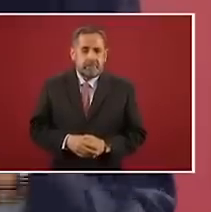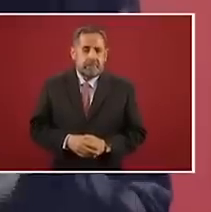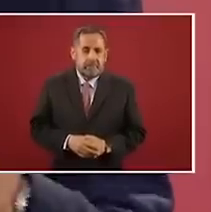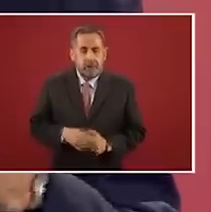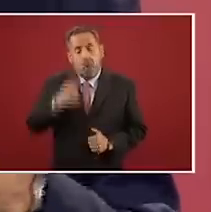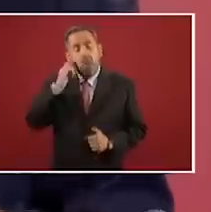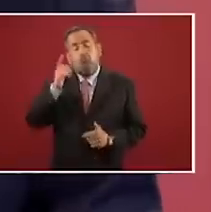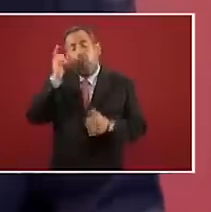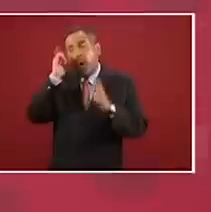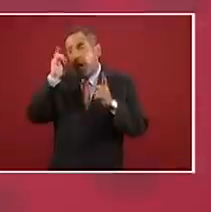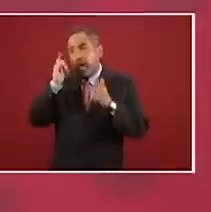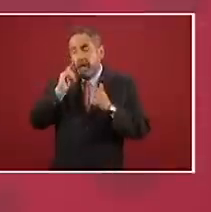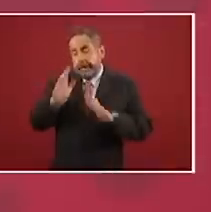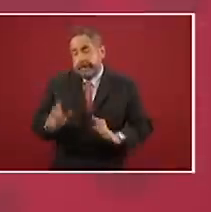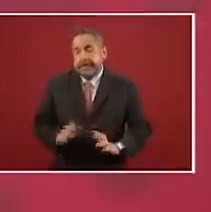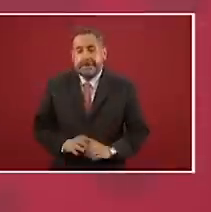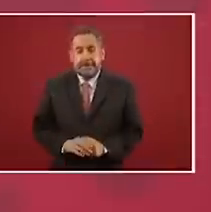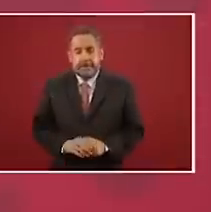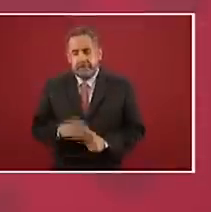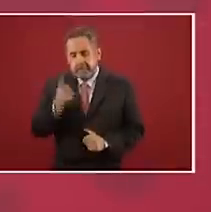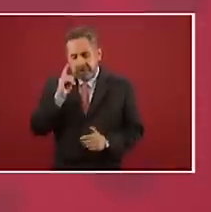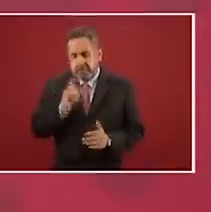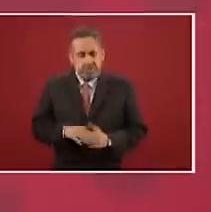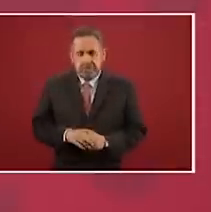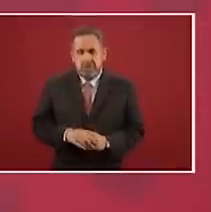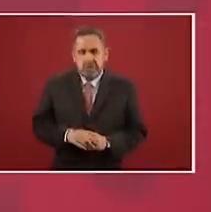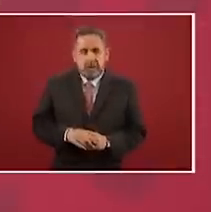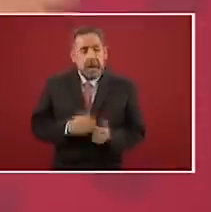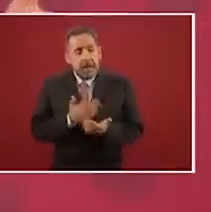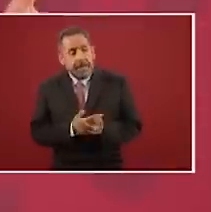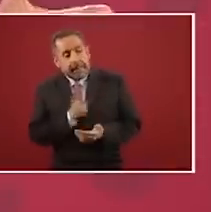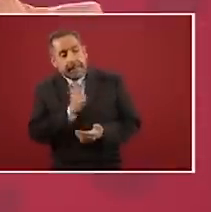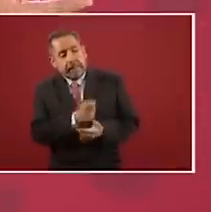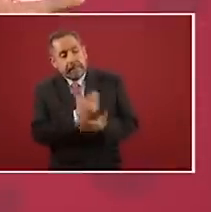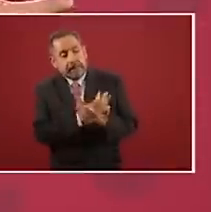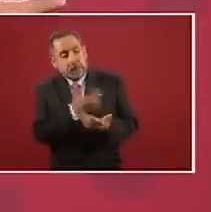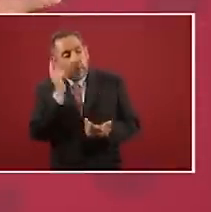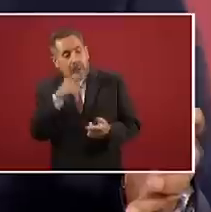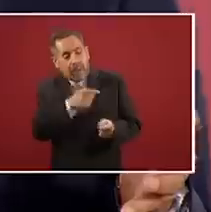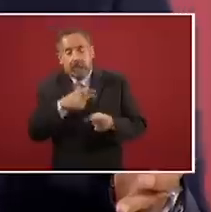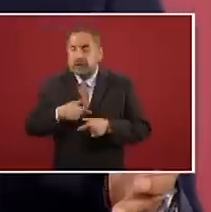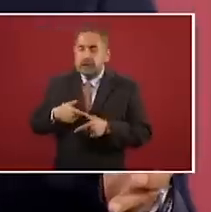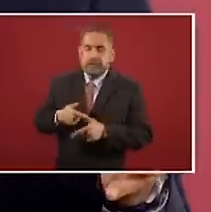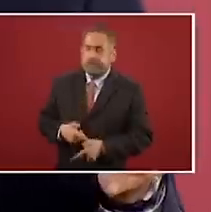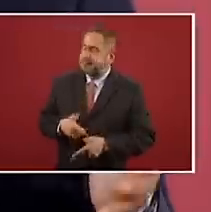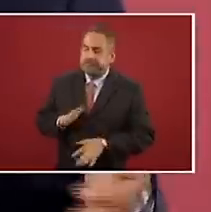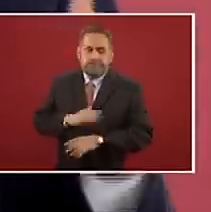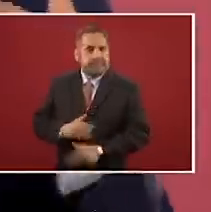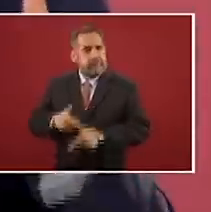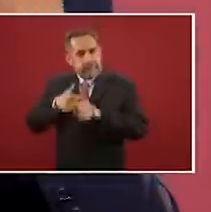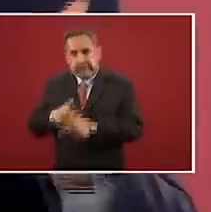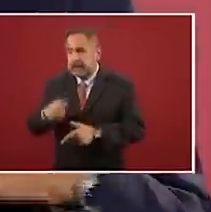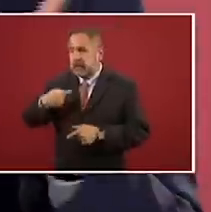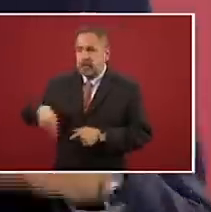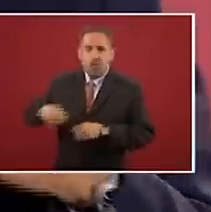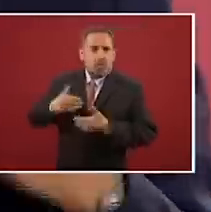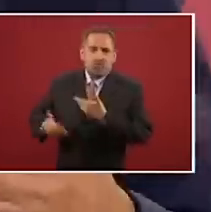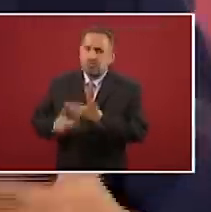Pues ojalá. Pero no nos vamos a atener a eso, porque si nos